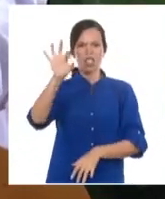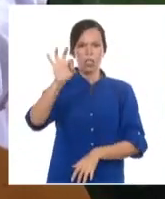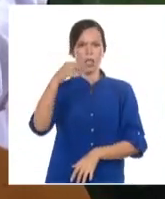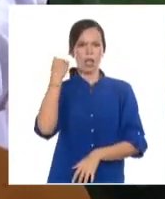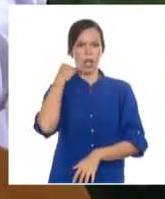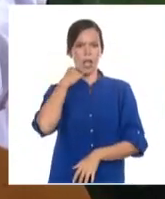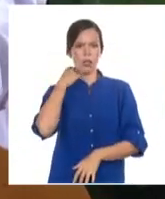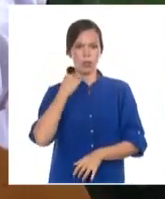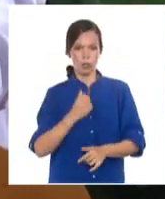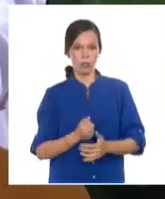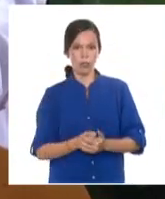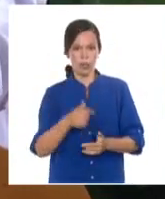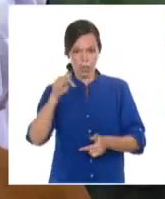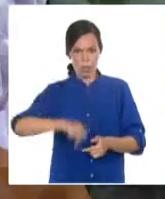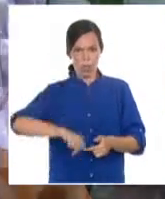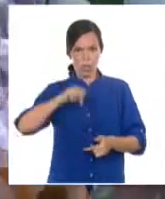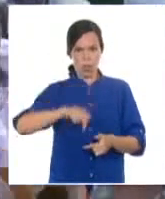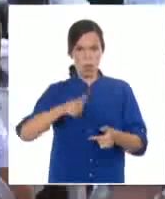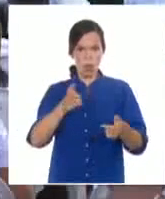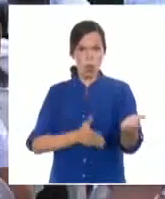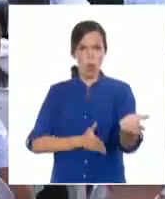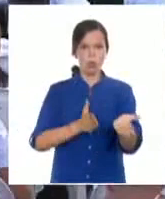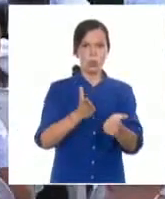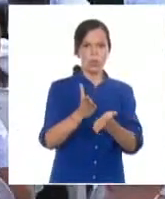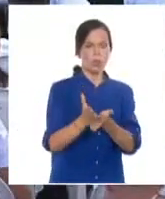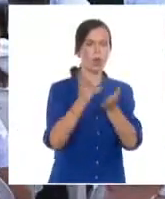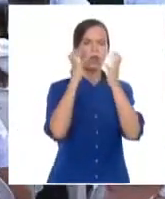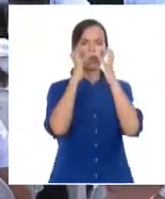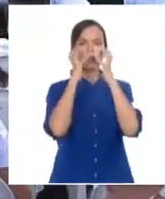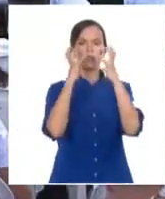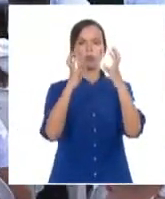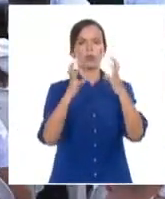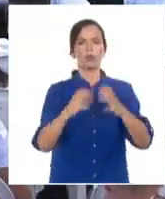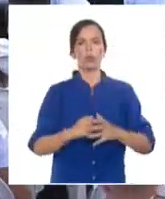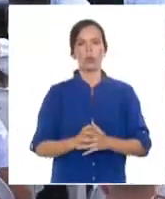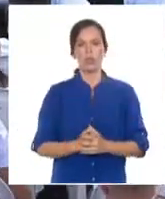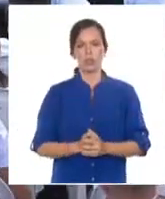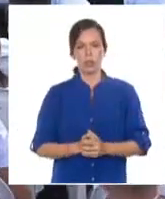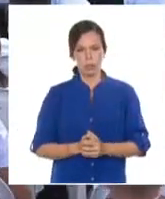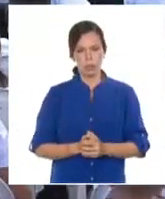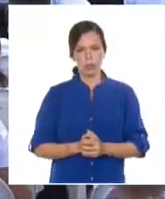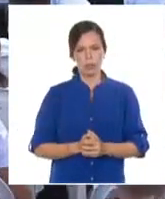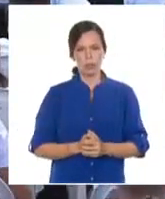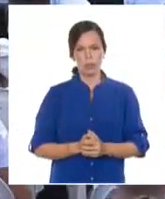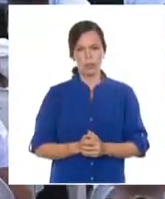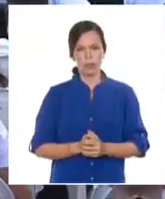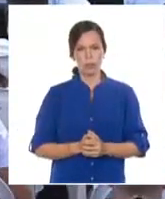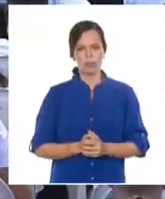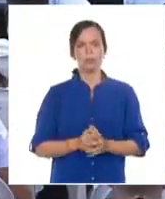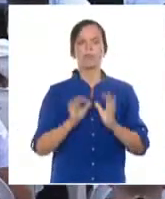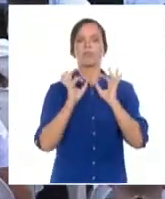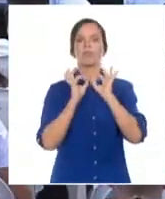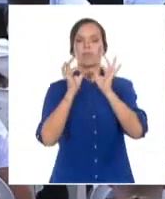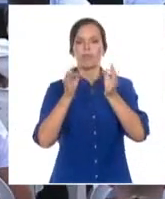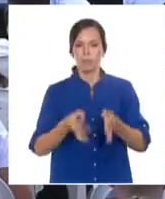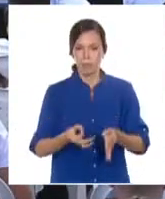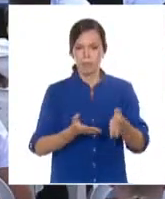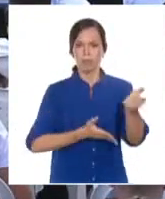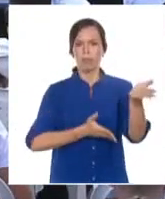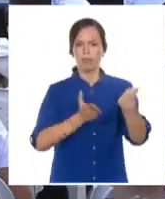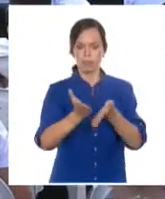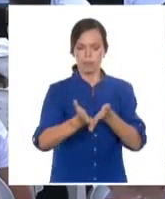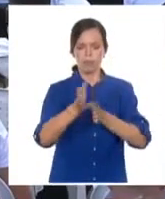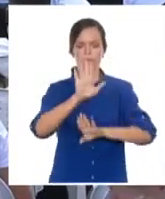sostenido como valuarte sagrado en los últimos 65 precisamente defendiendo esa unidad de